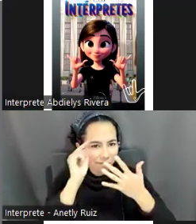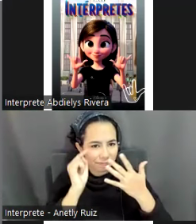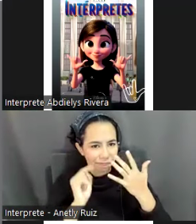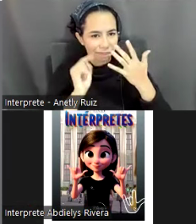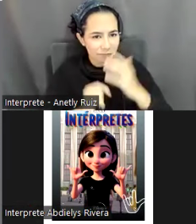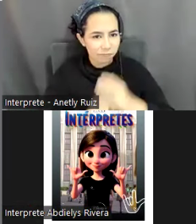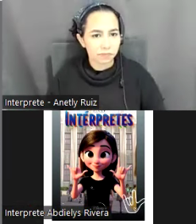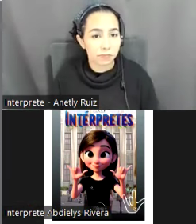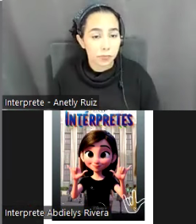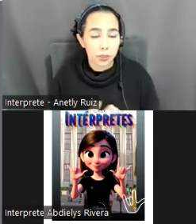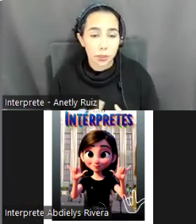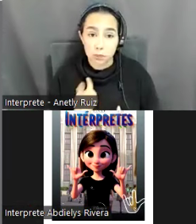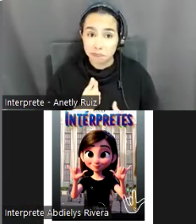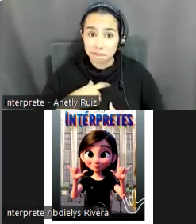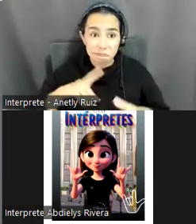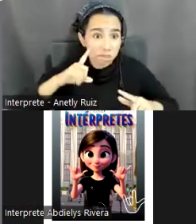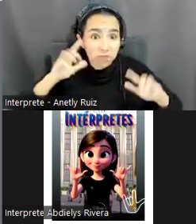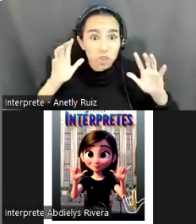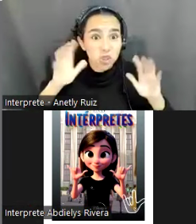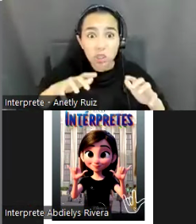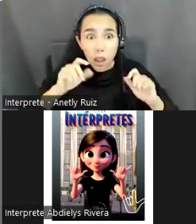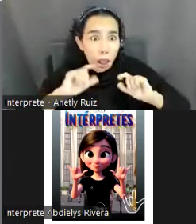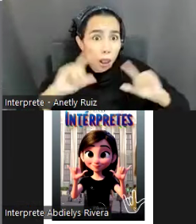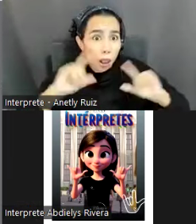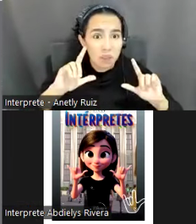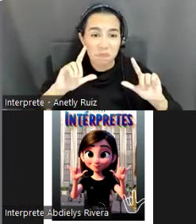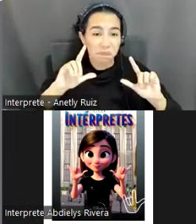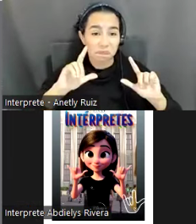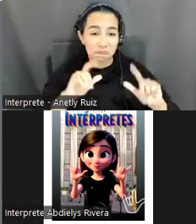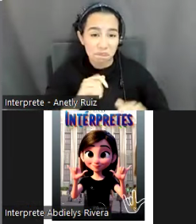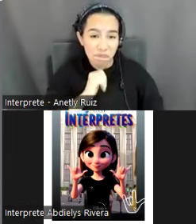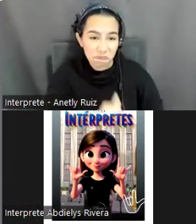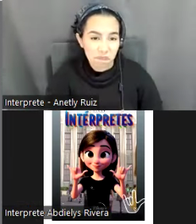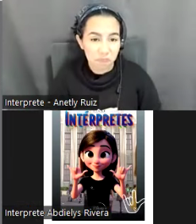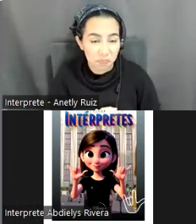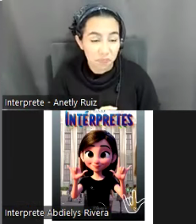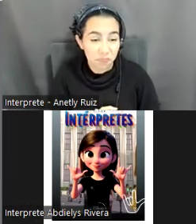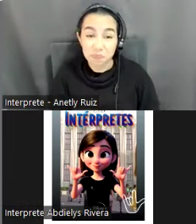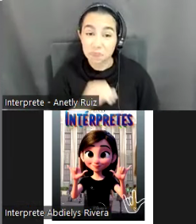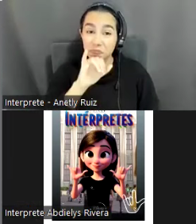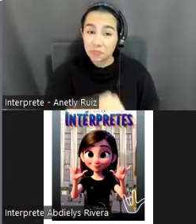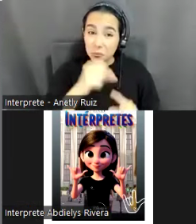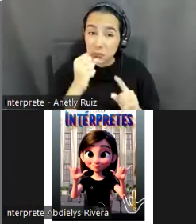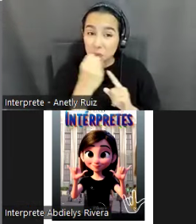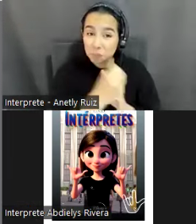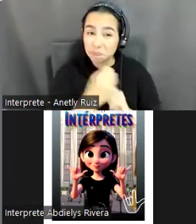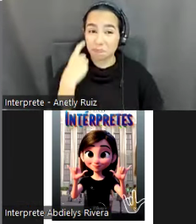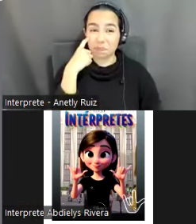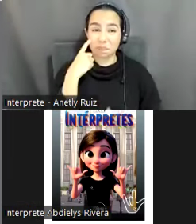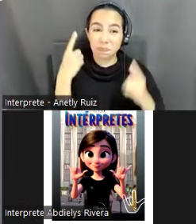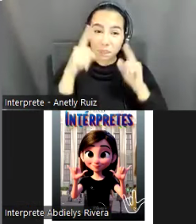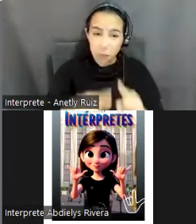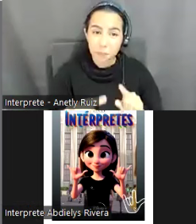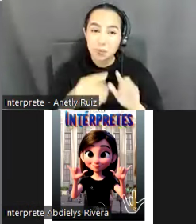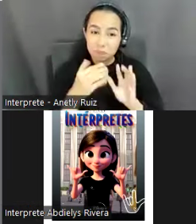pero no me sorprende porque esto es un escenario que probablemente se estaba viviendo en